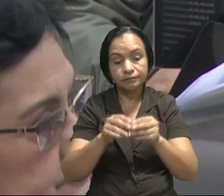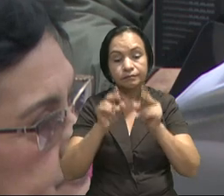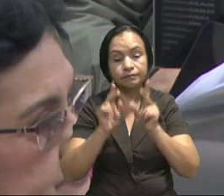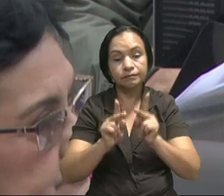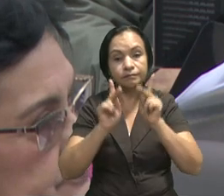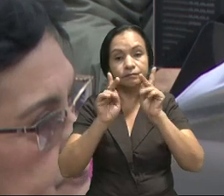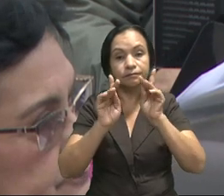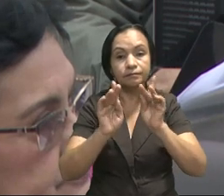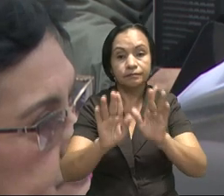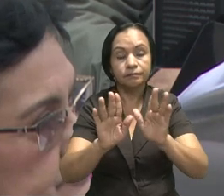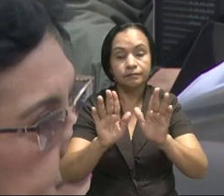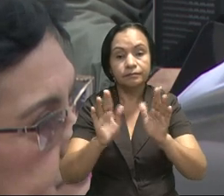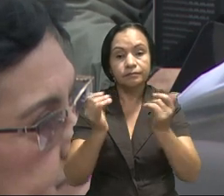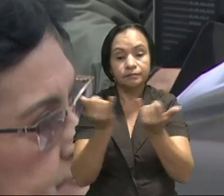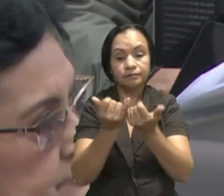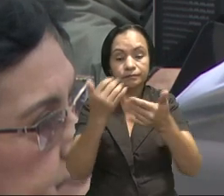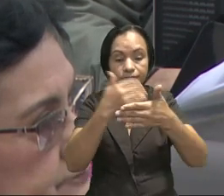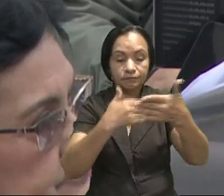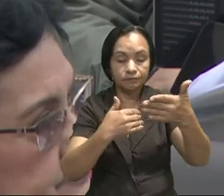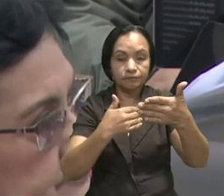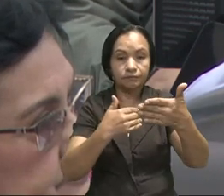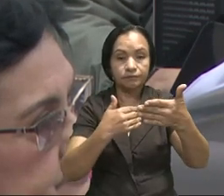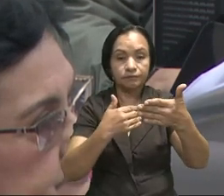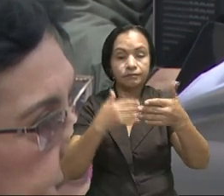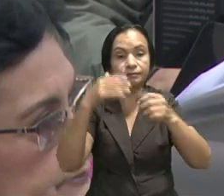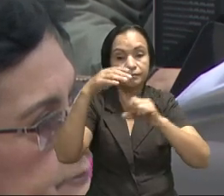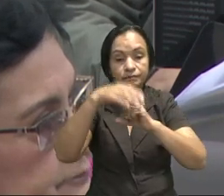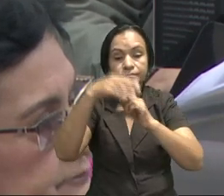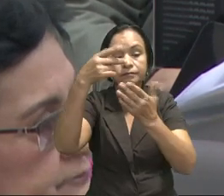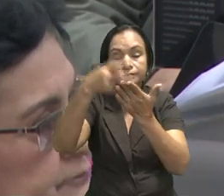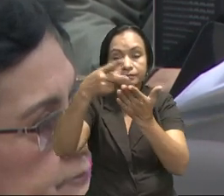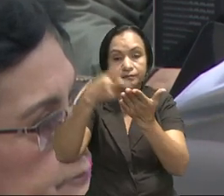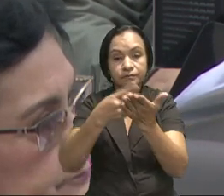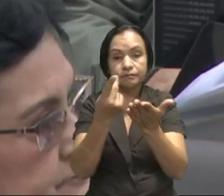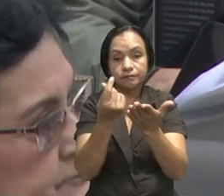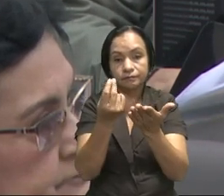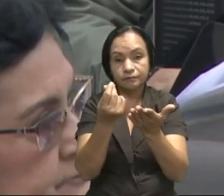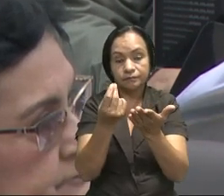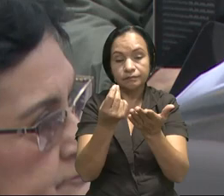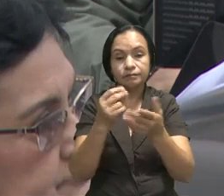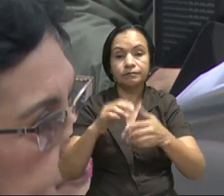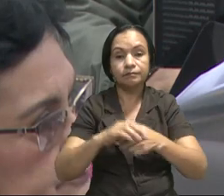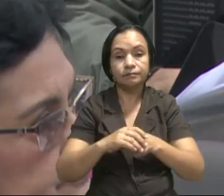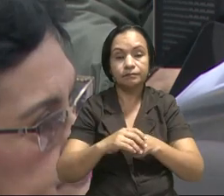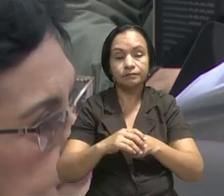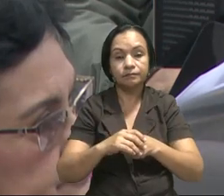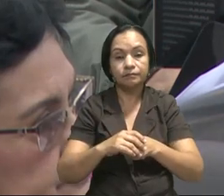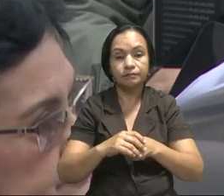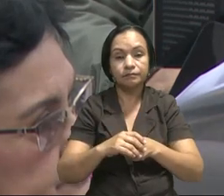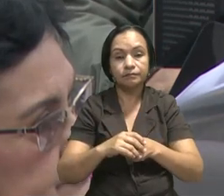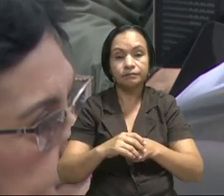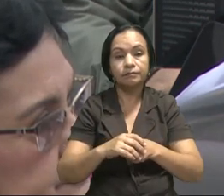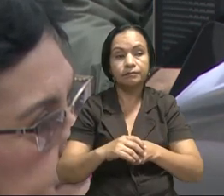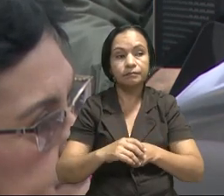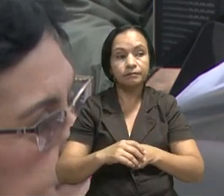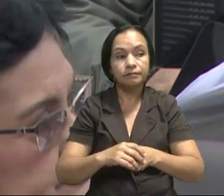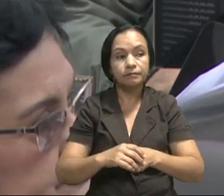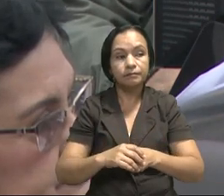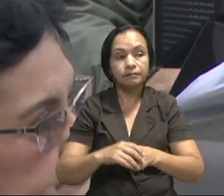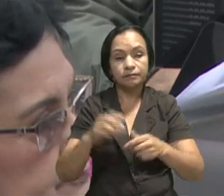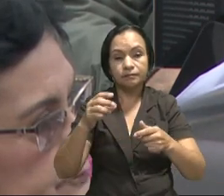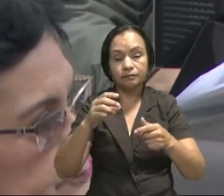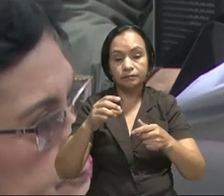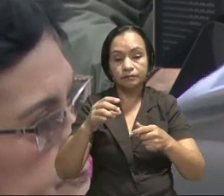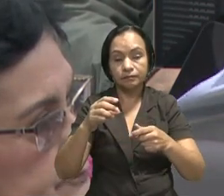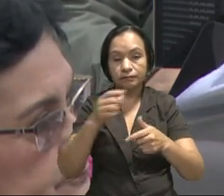y en lo particular. Comisión de Producción, Economía y Presupuesto. Ya te llamo.